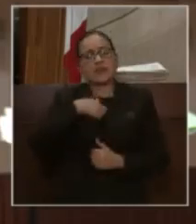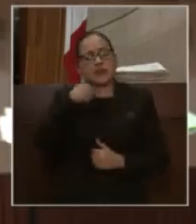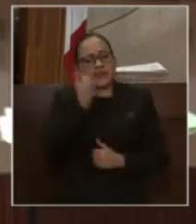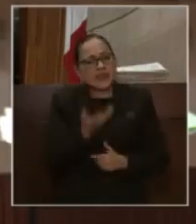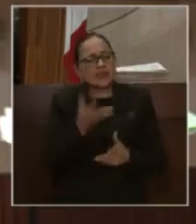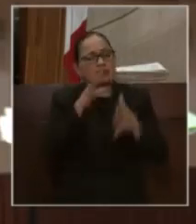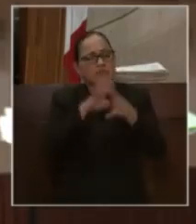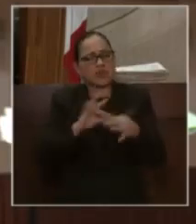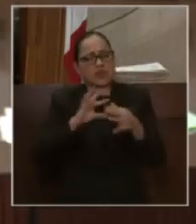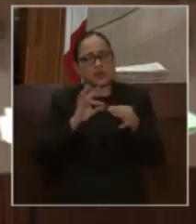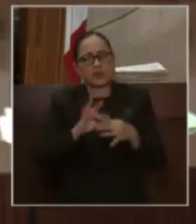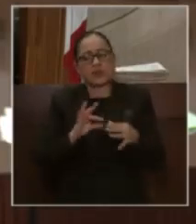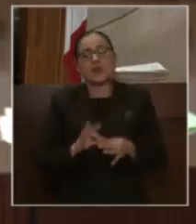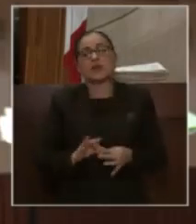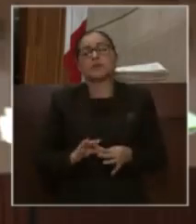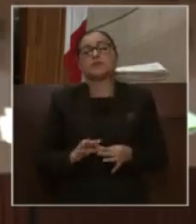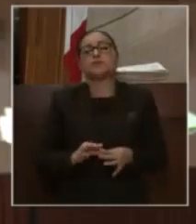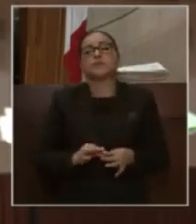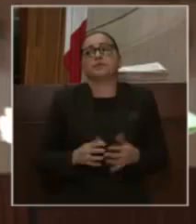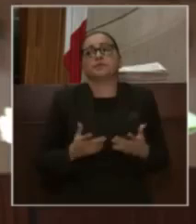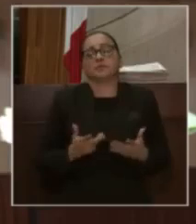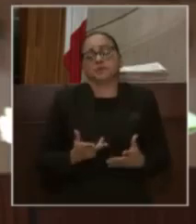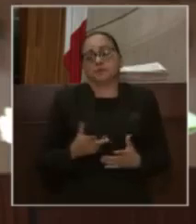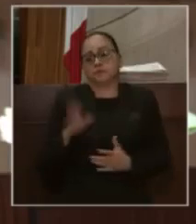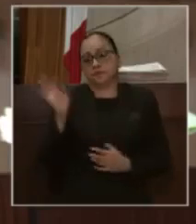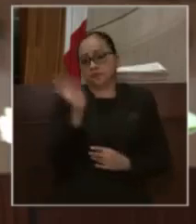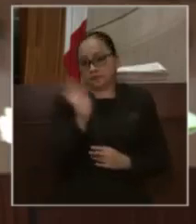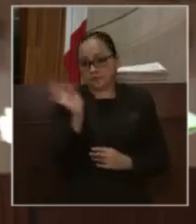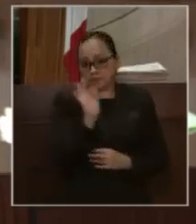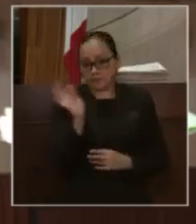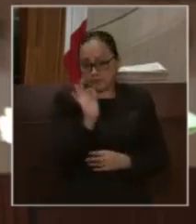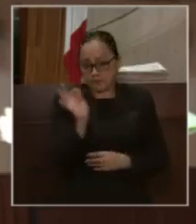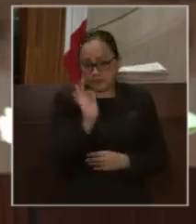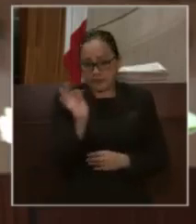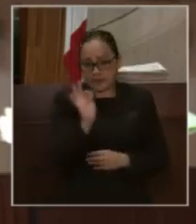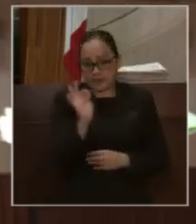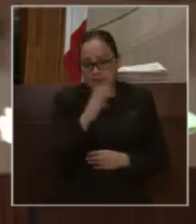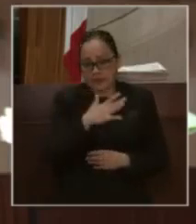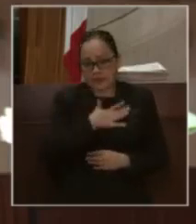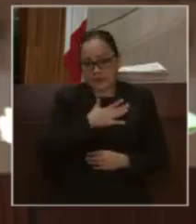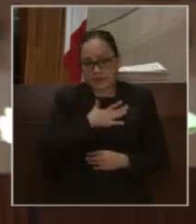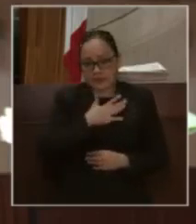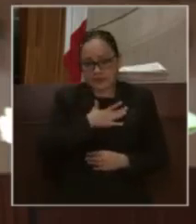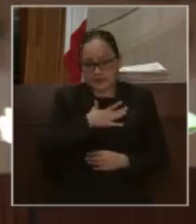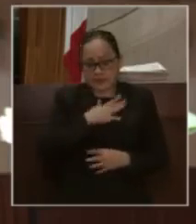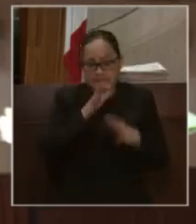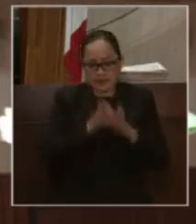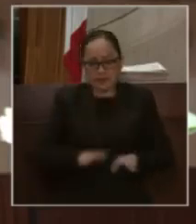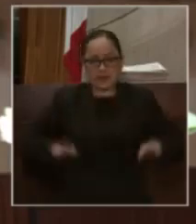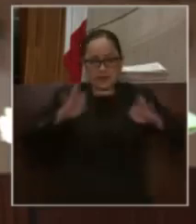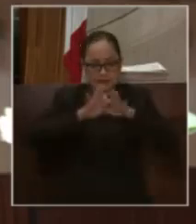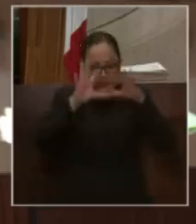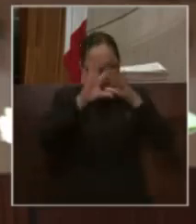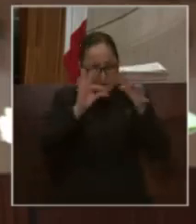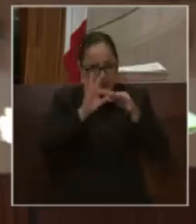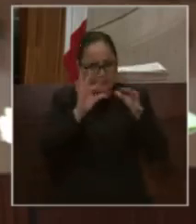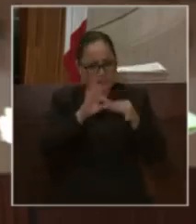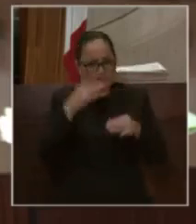probablemente escapa a este expediente, pero que me parece que no es menor